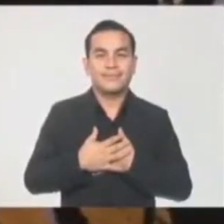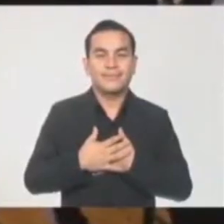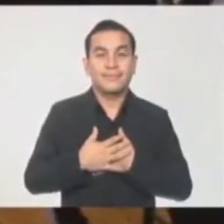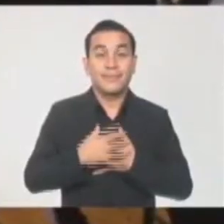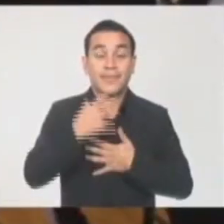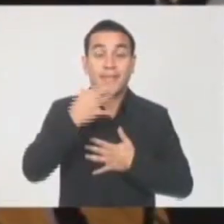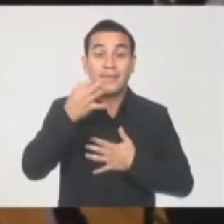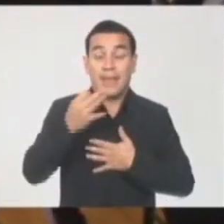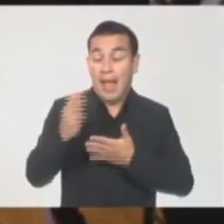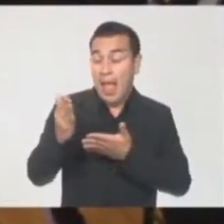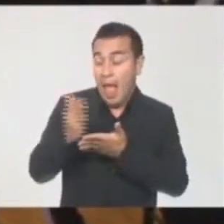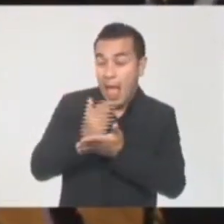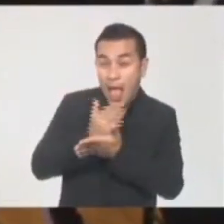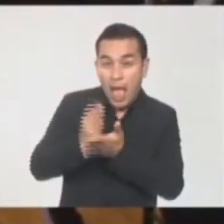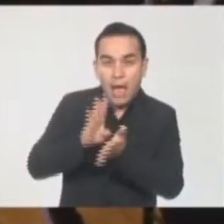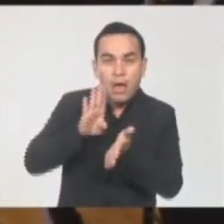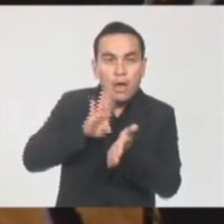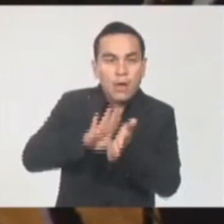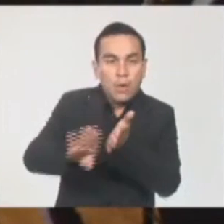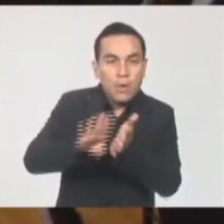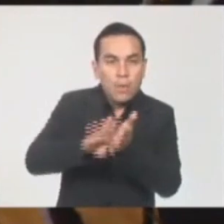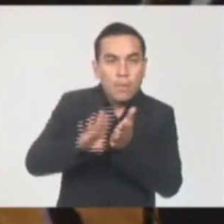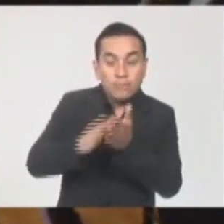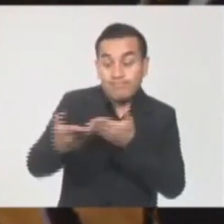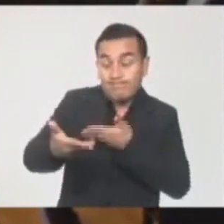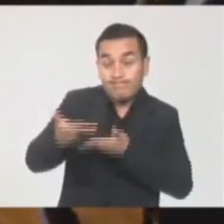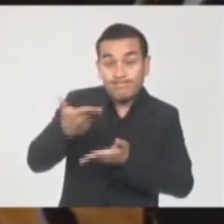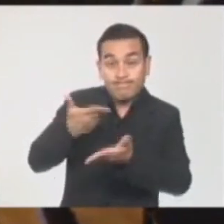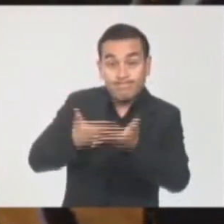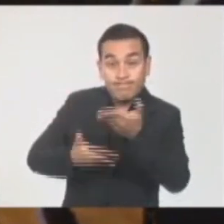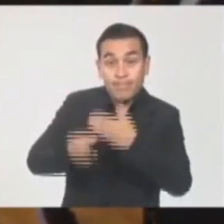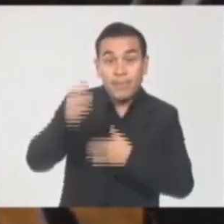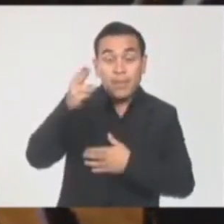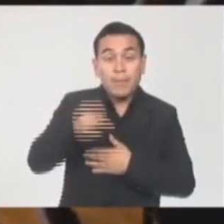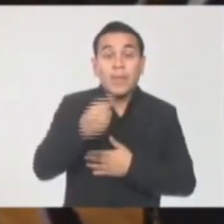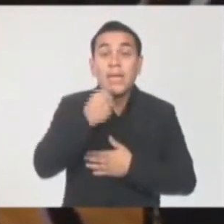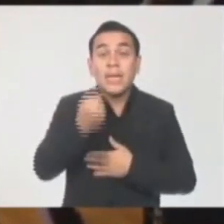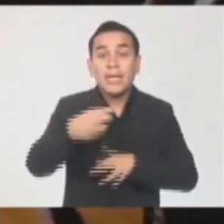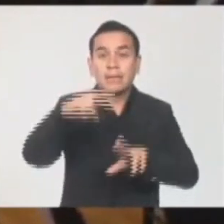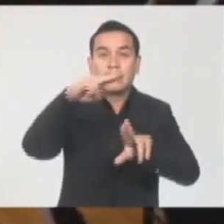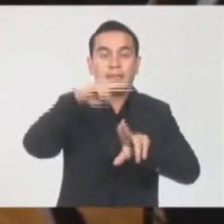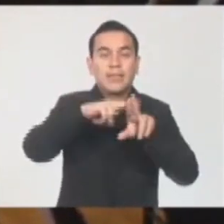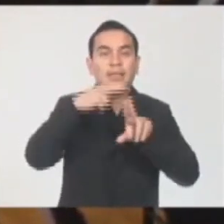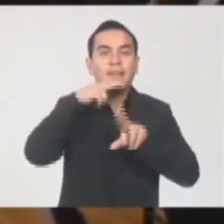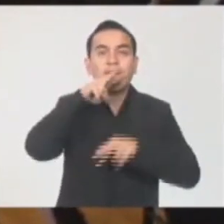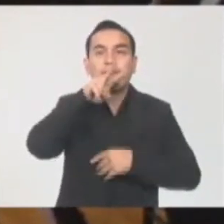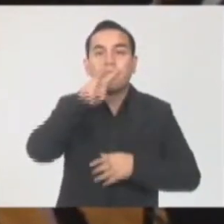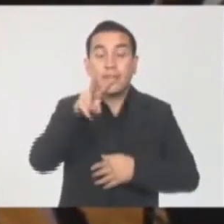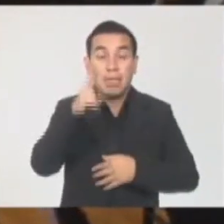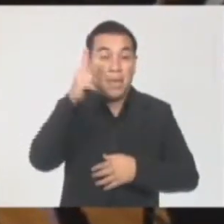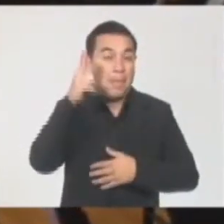Sin comprar gobernabilidad, como lo hicieron los dos partidos que están en esa esquina.